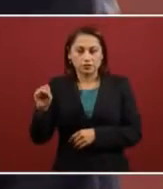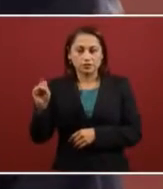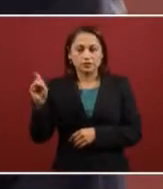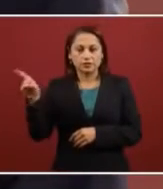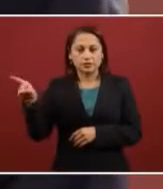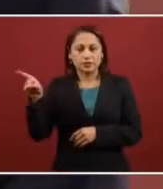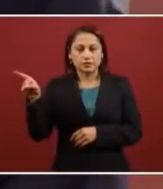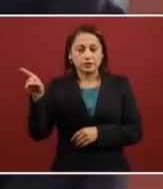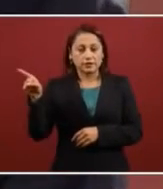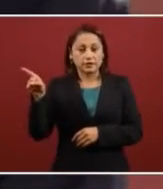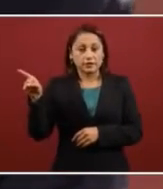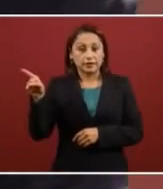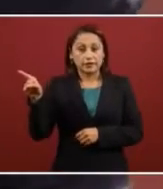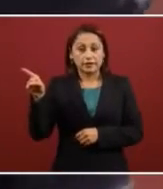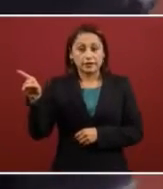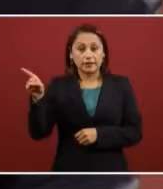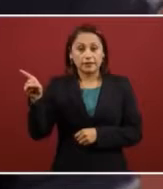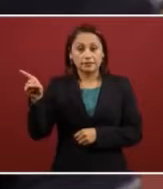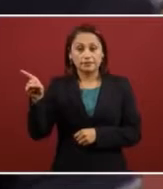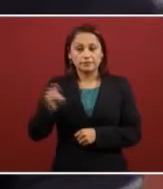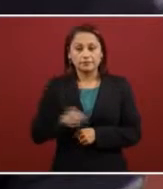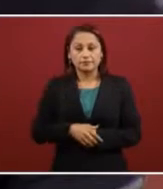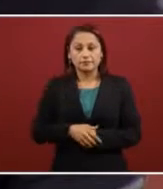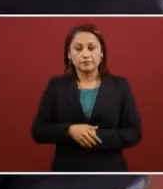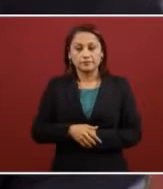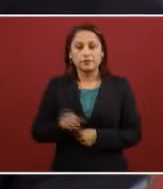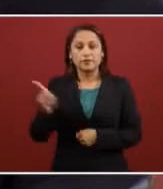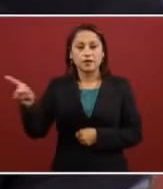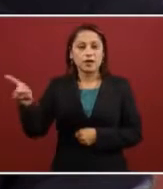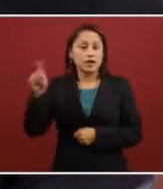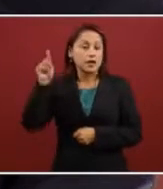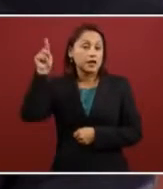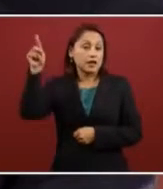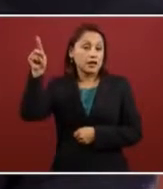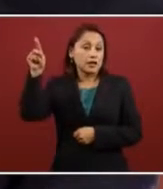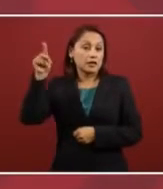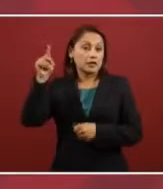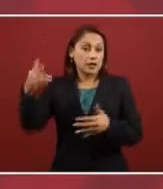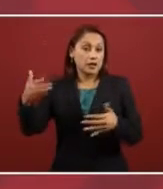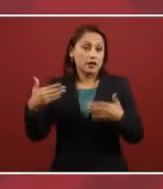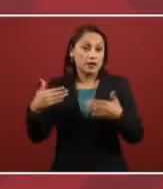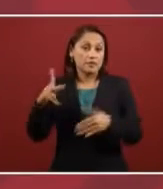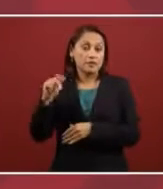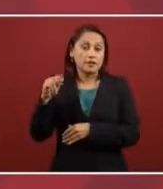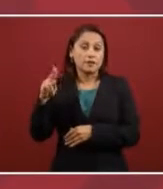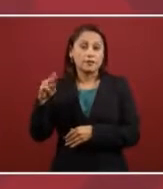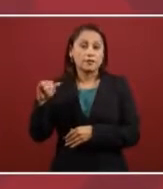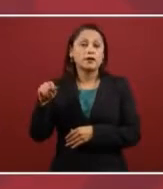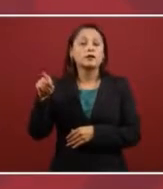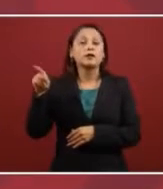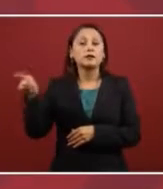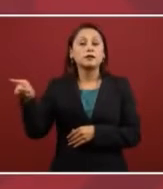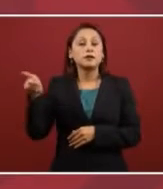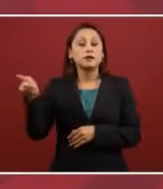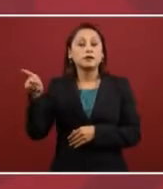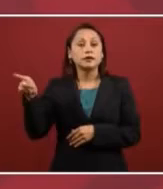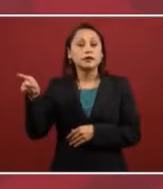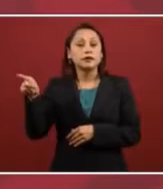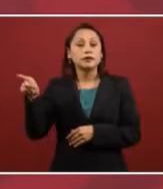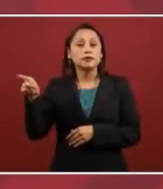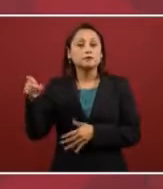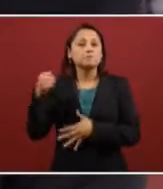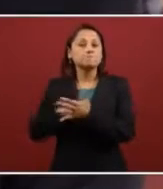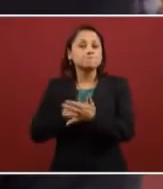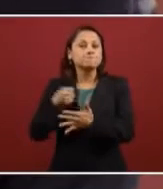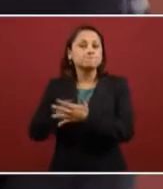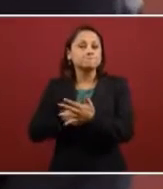Se le debe. For whom you owe the. Y los panameños. The Panama. No. El dominio del canal. The